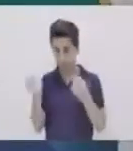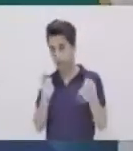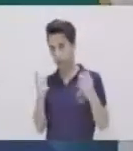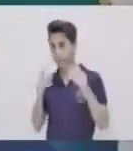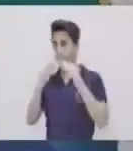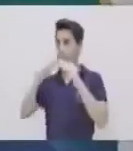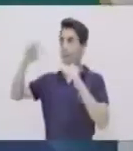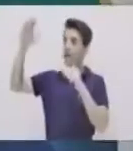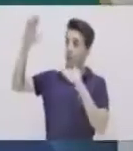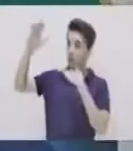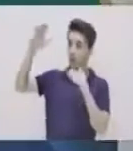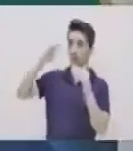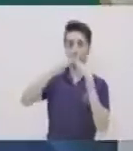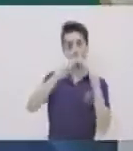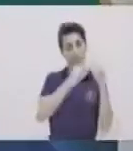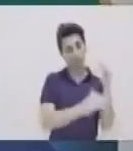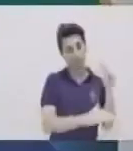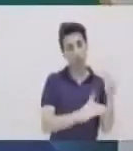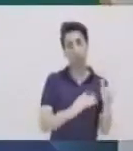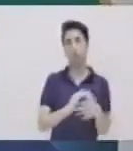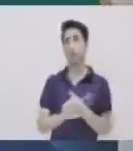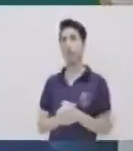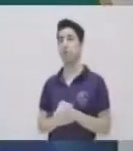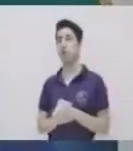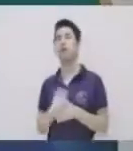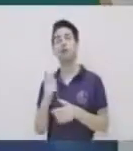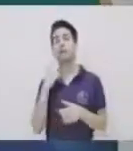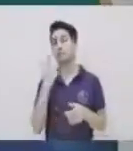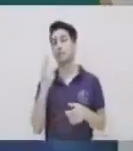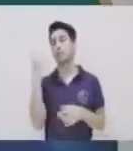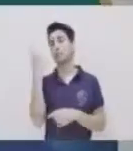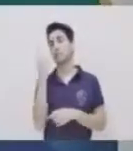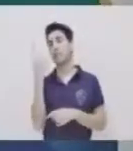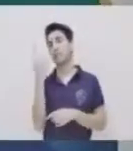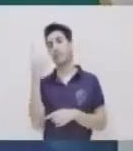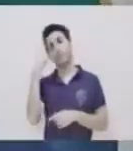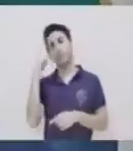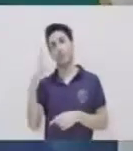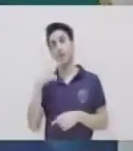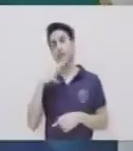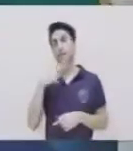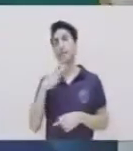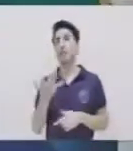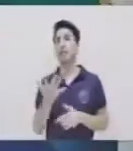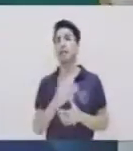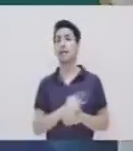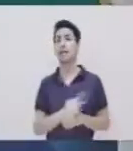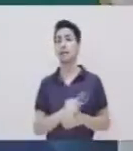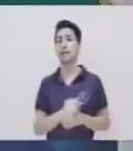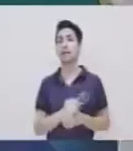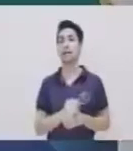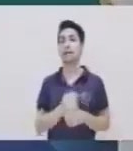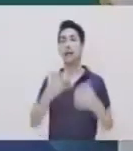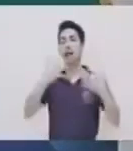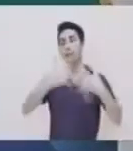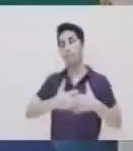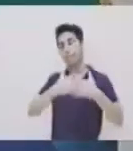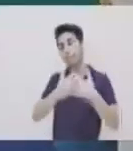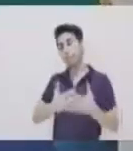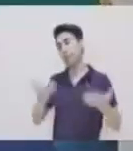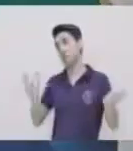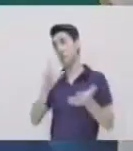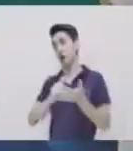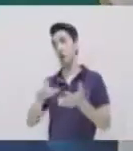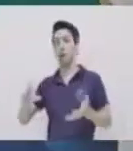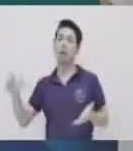interpretaciones. Mayor a tal porcentaje, menor a tal porcentaje, que es muy importante cuando estamos tomando decisiones, por ejemplo en una